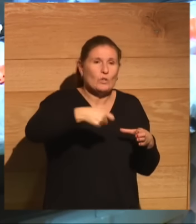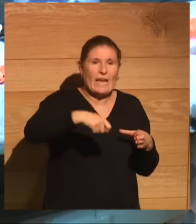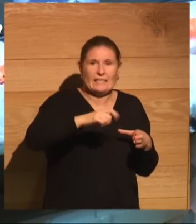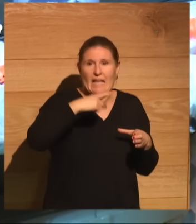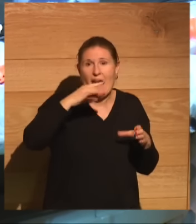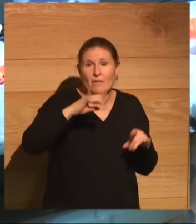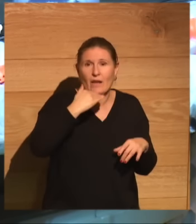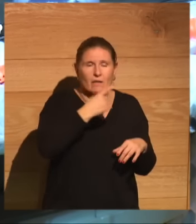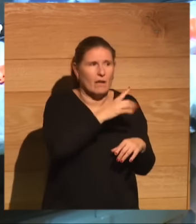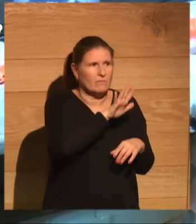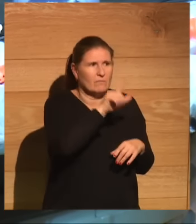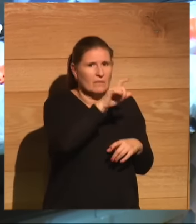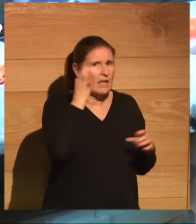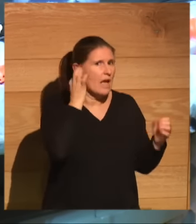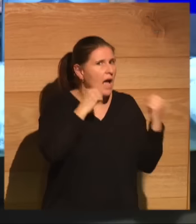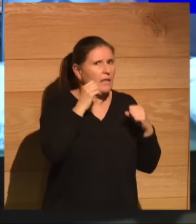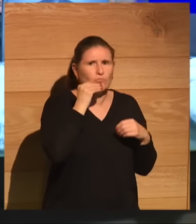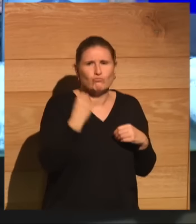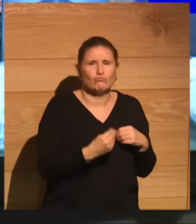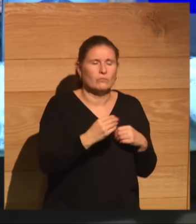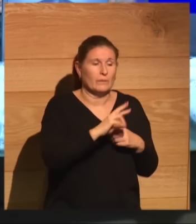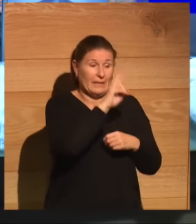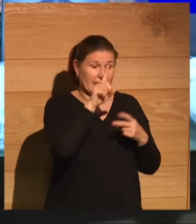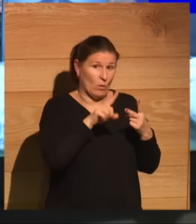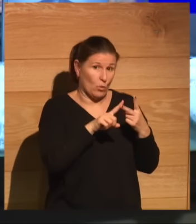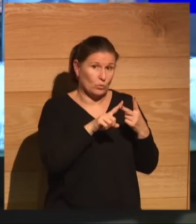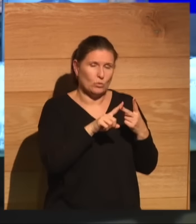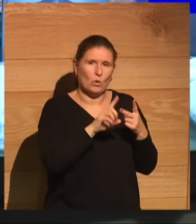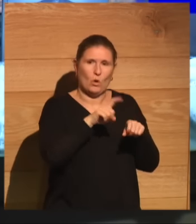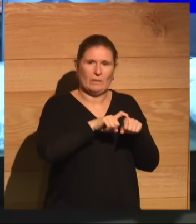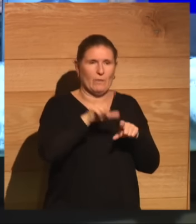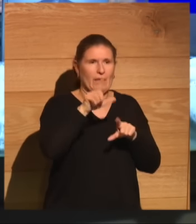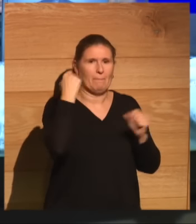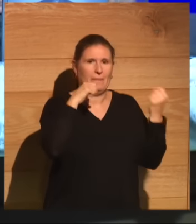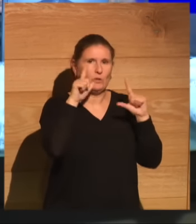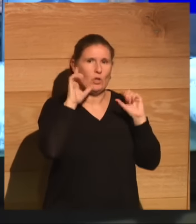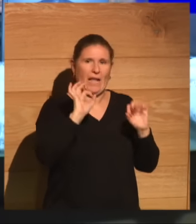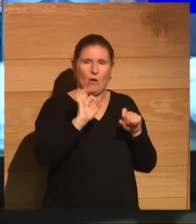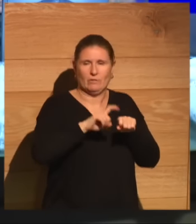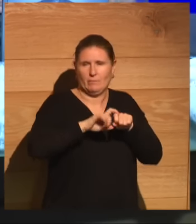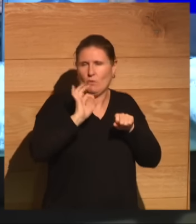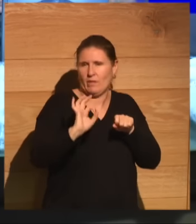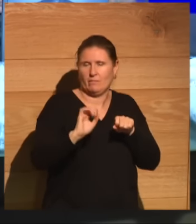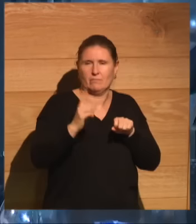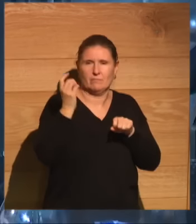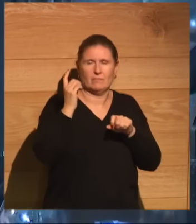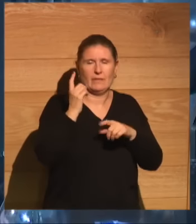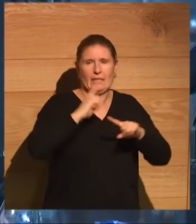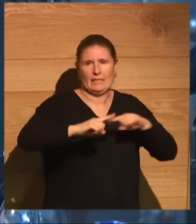mí me parece una actriz estupenda. El caso es que luego tenemos el segundo tipo de personaje burtoniano, que es